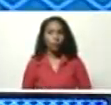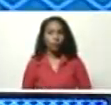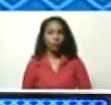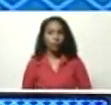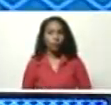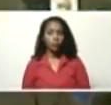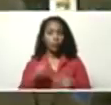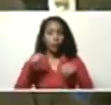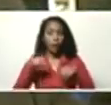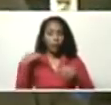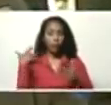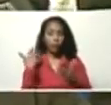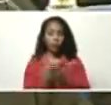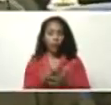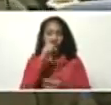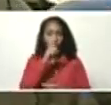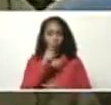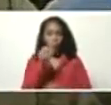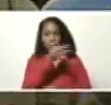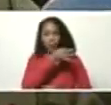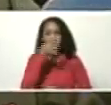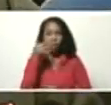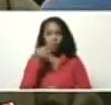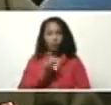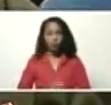Estos años han sido extraordinarios,